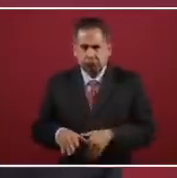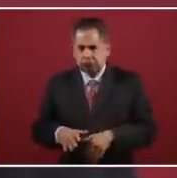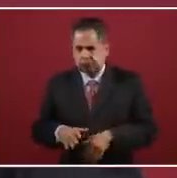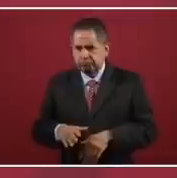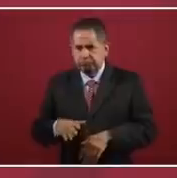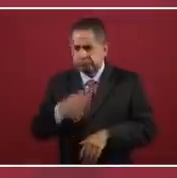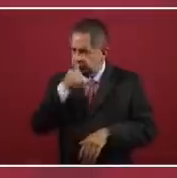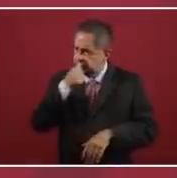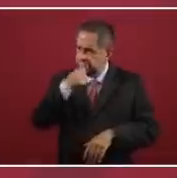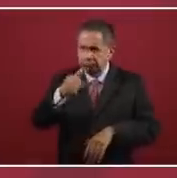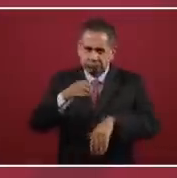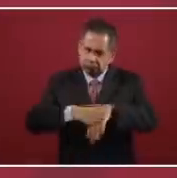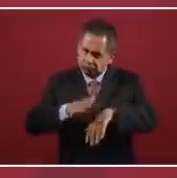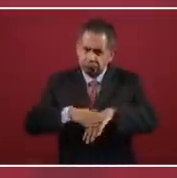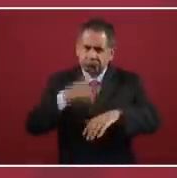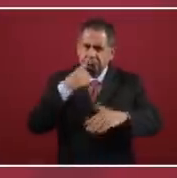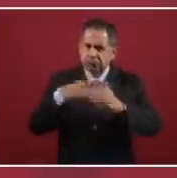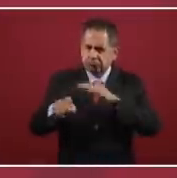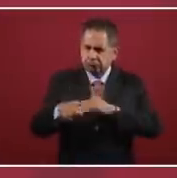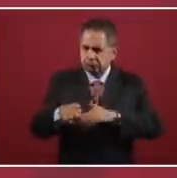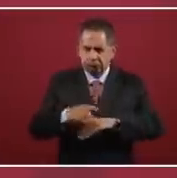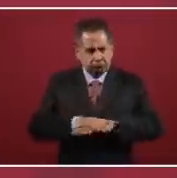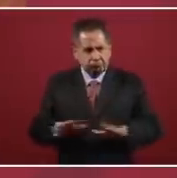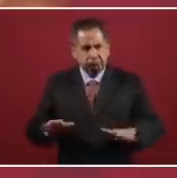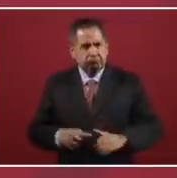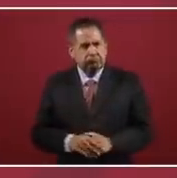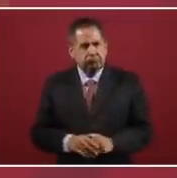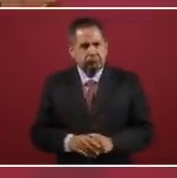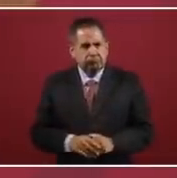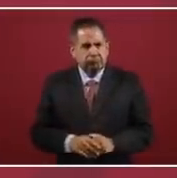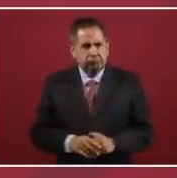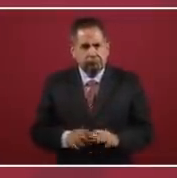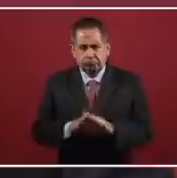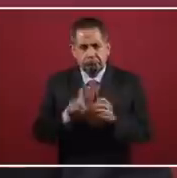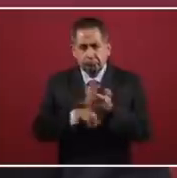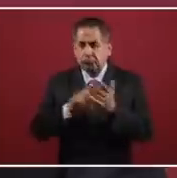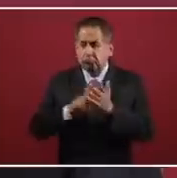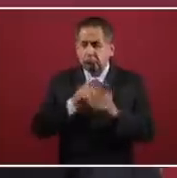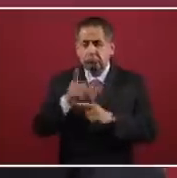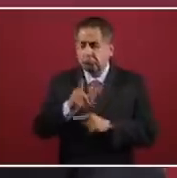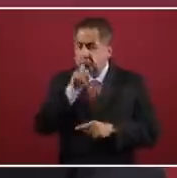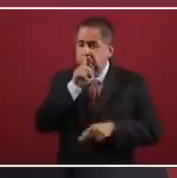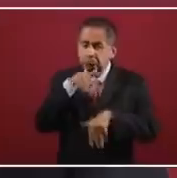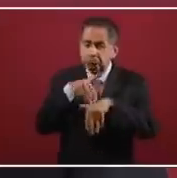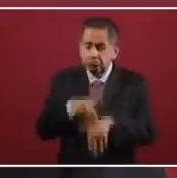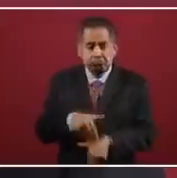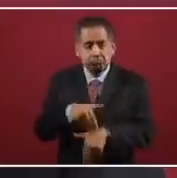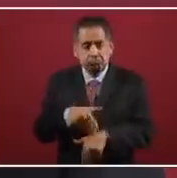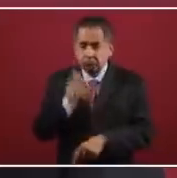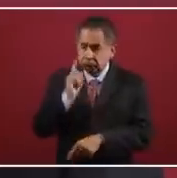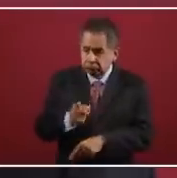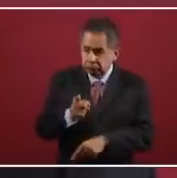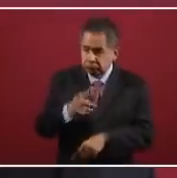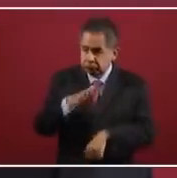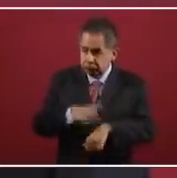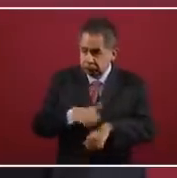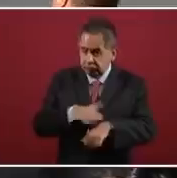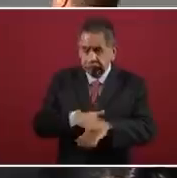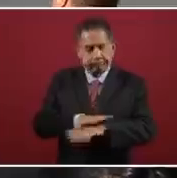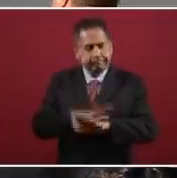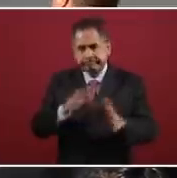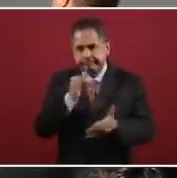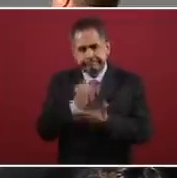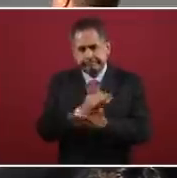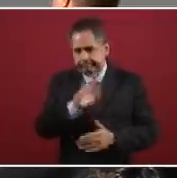a denunciarlo. Okay. Nunca más casos de censura en los medios.